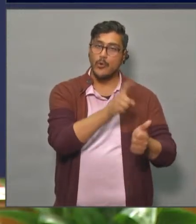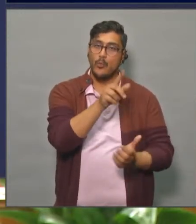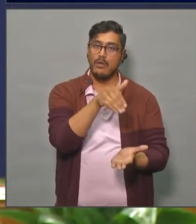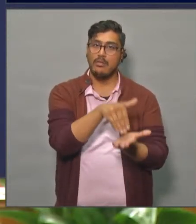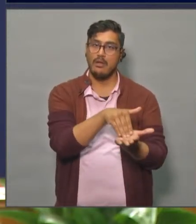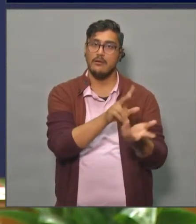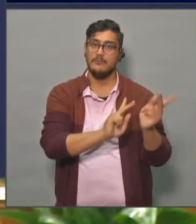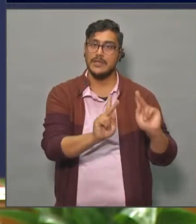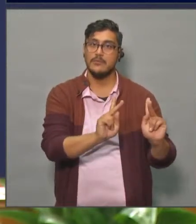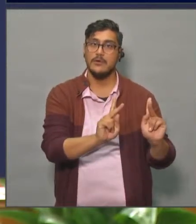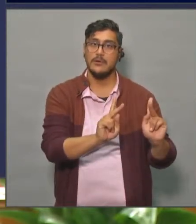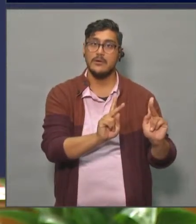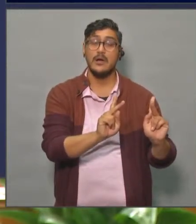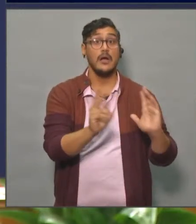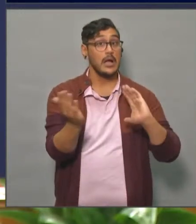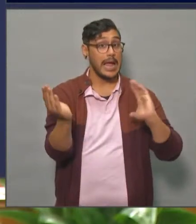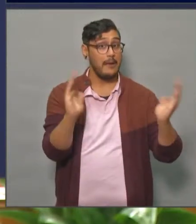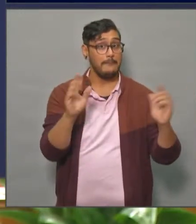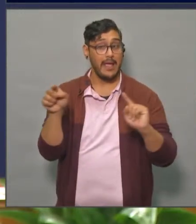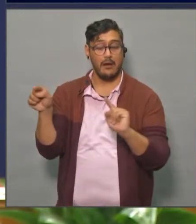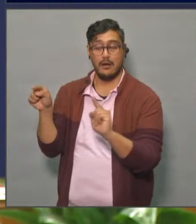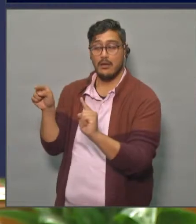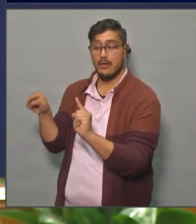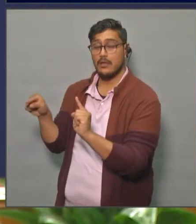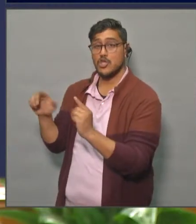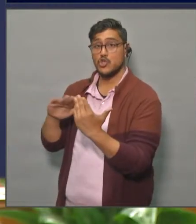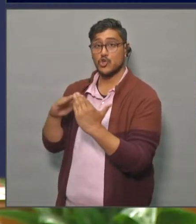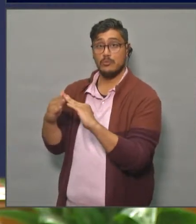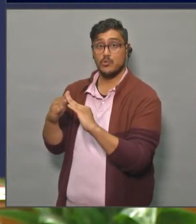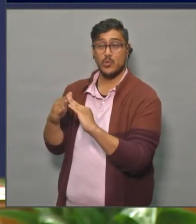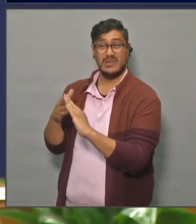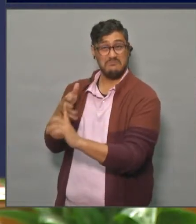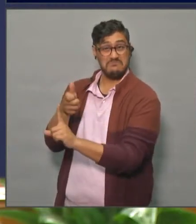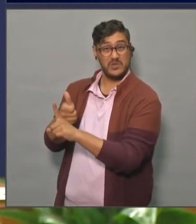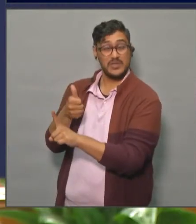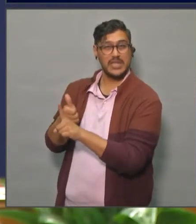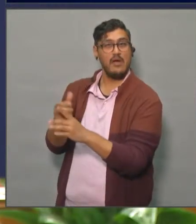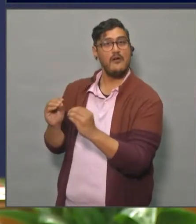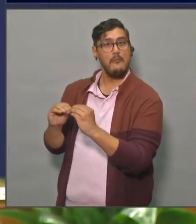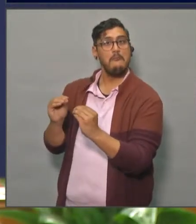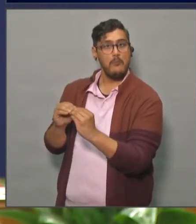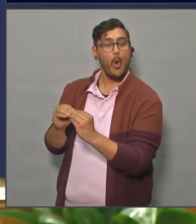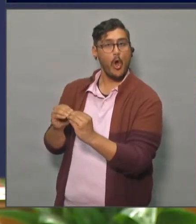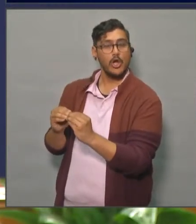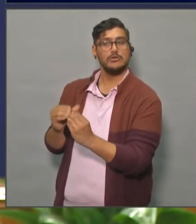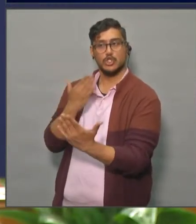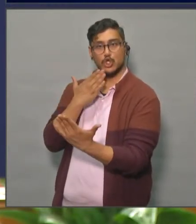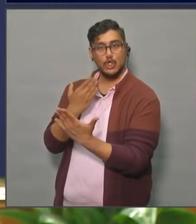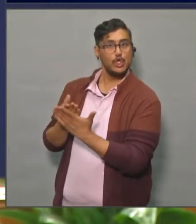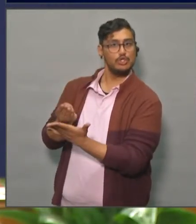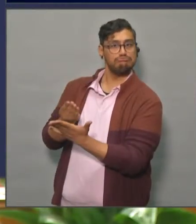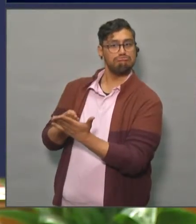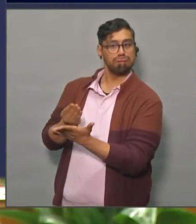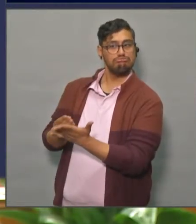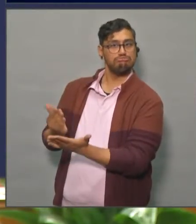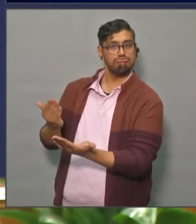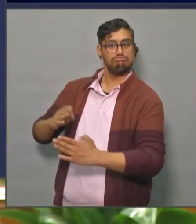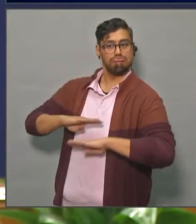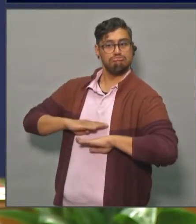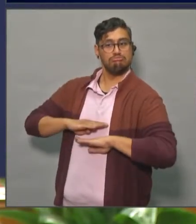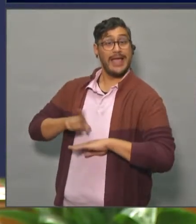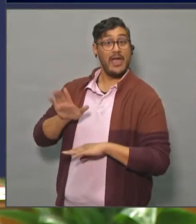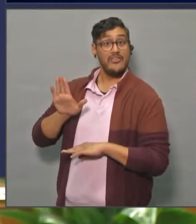En comparación con las comunidades con niveles de pobreza más bajos, que tienen una tasa